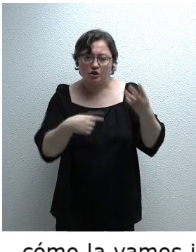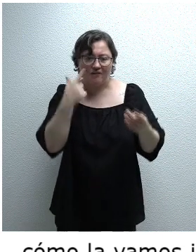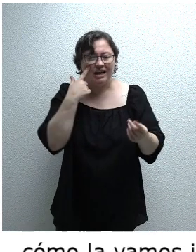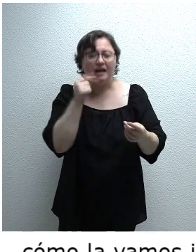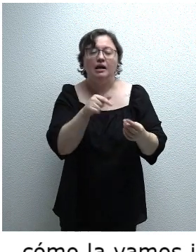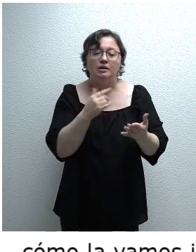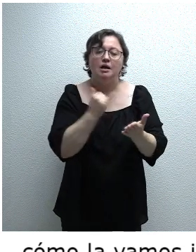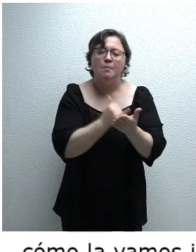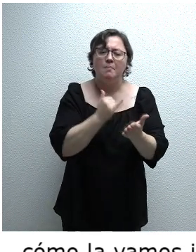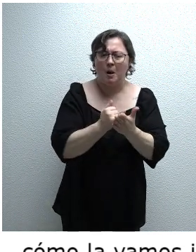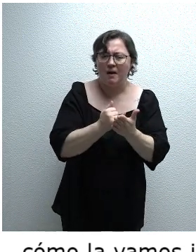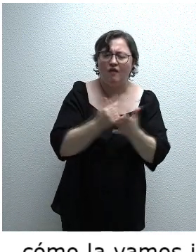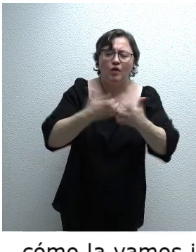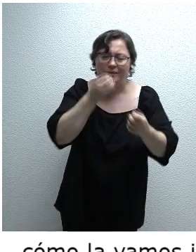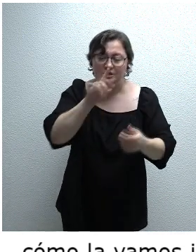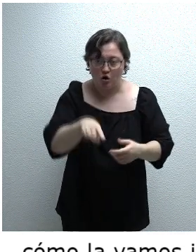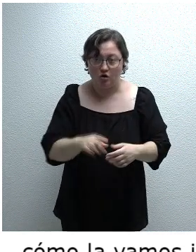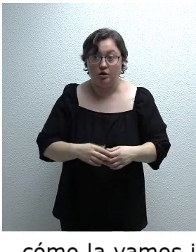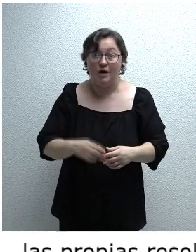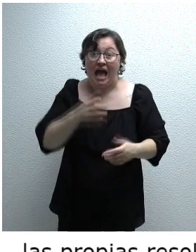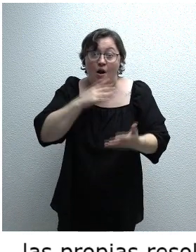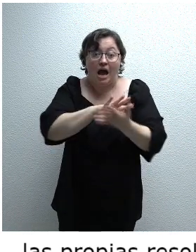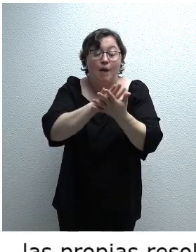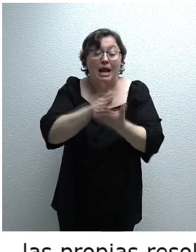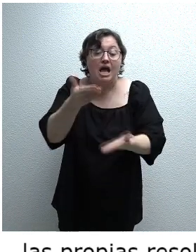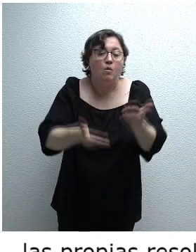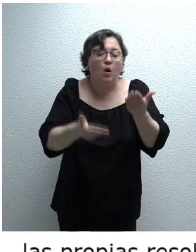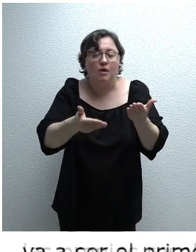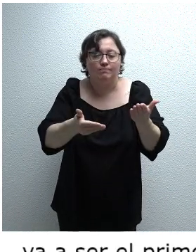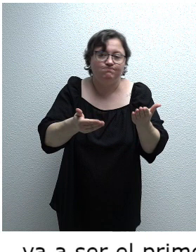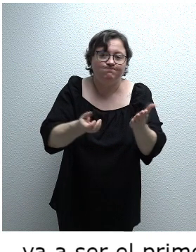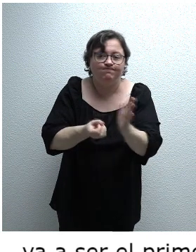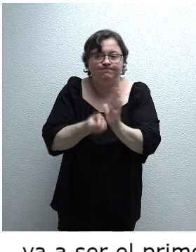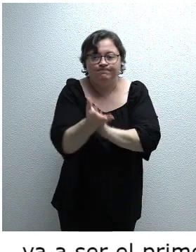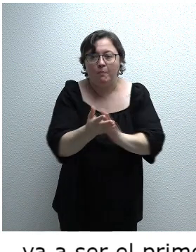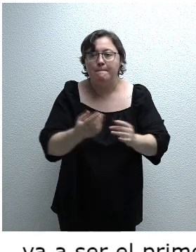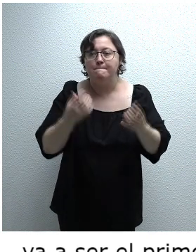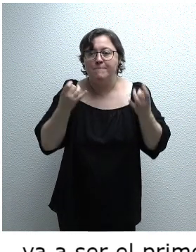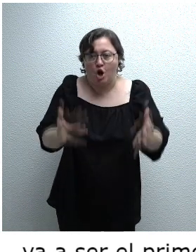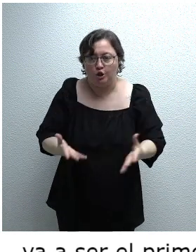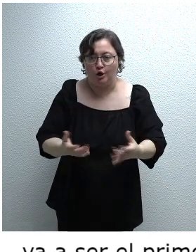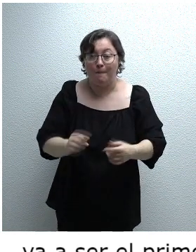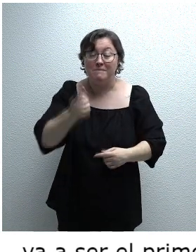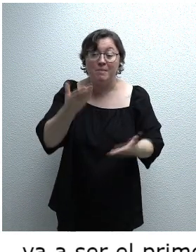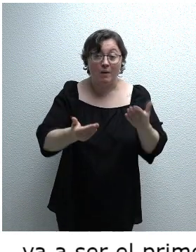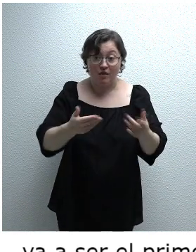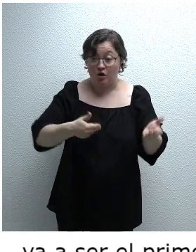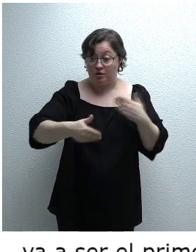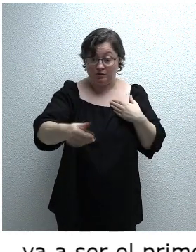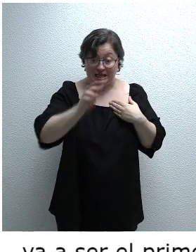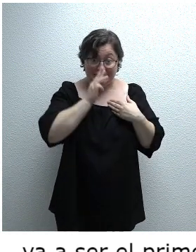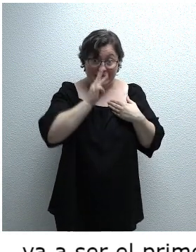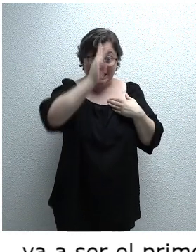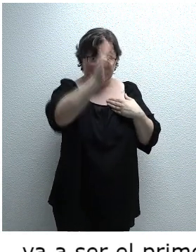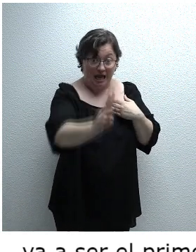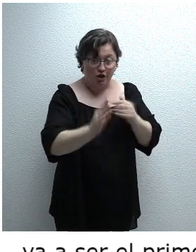creo, es un poco prematura hablar de evaluación. La primera evaluación la tendremos en estos primeros 3